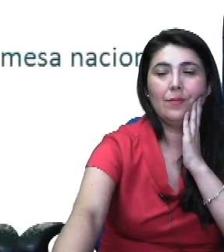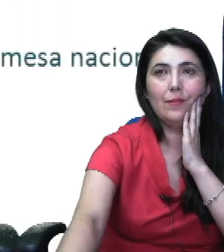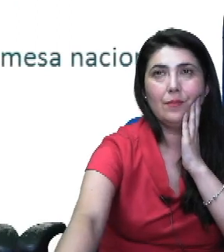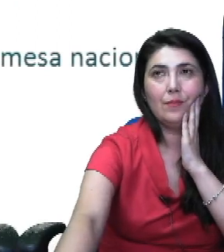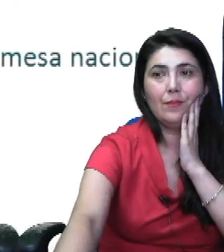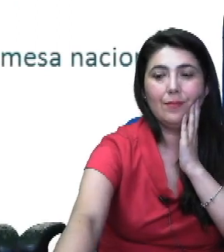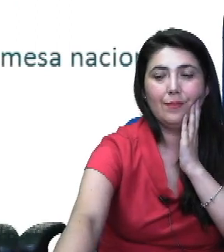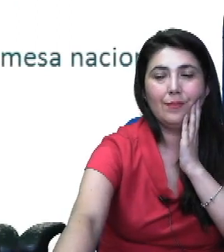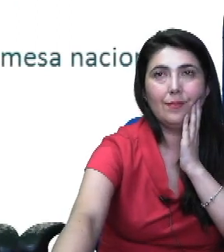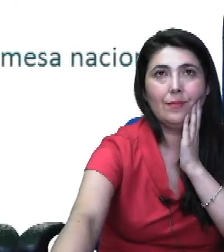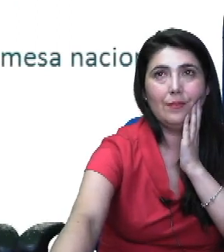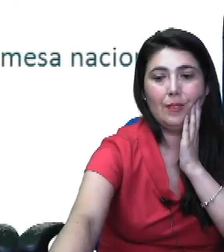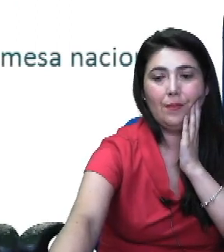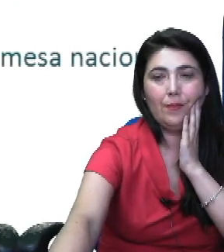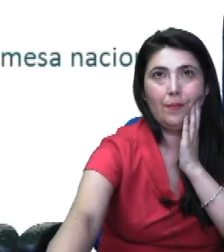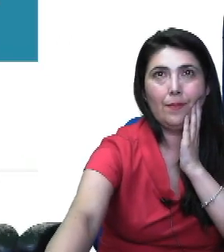los organismos de la mesa nacional.